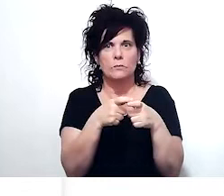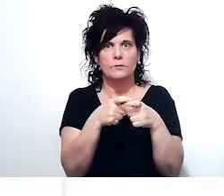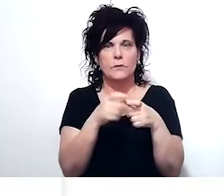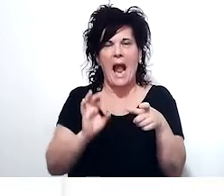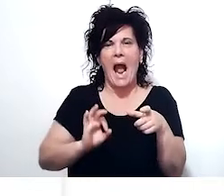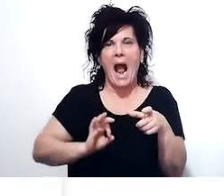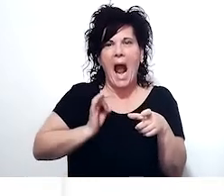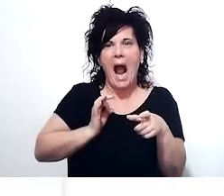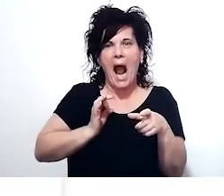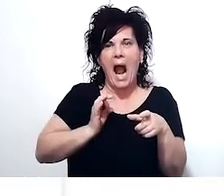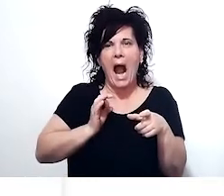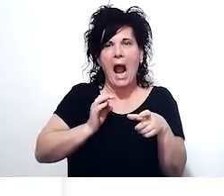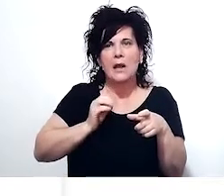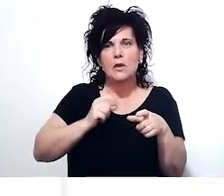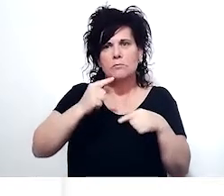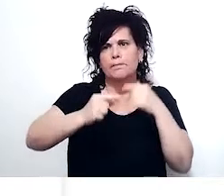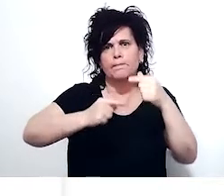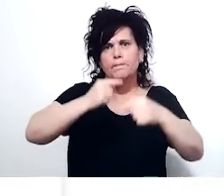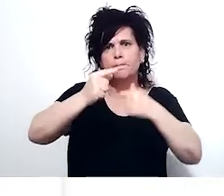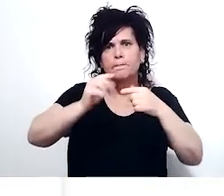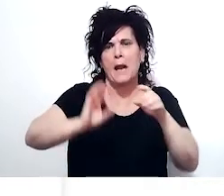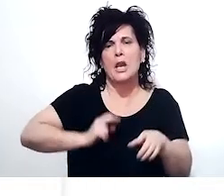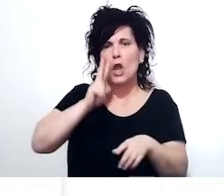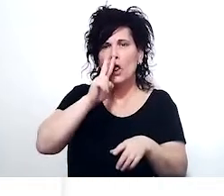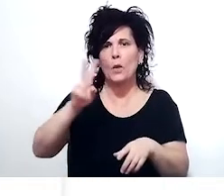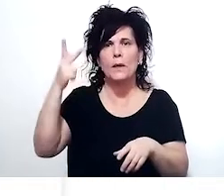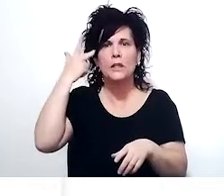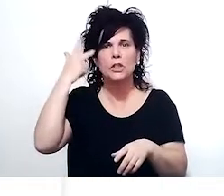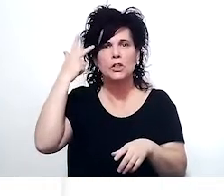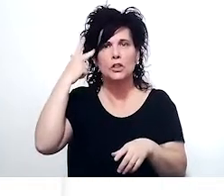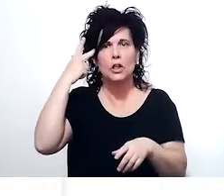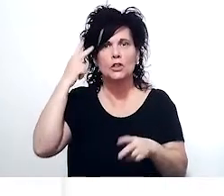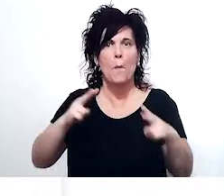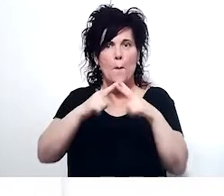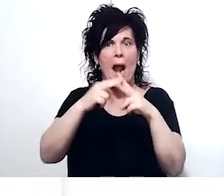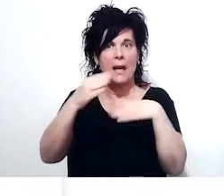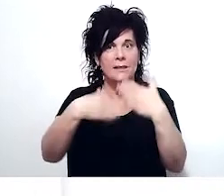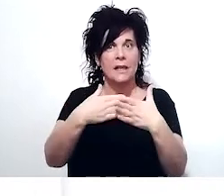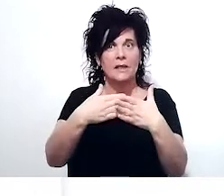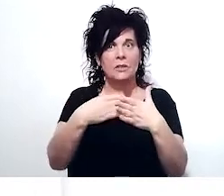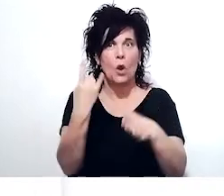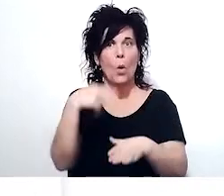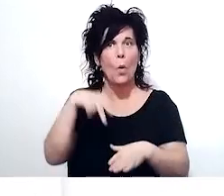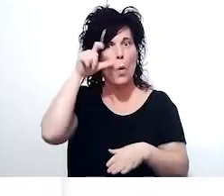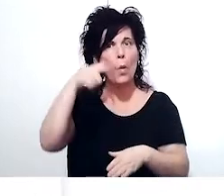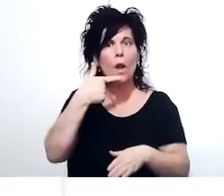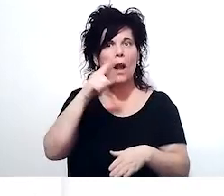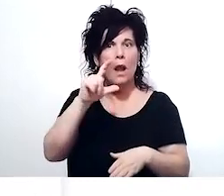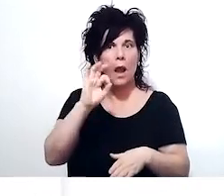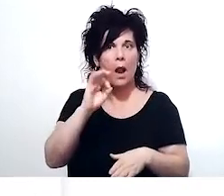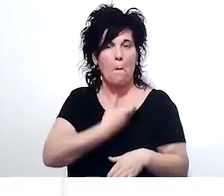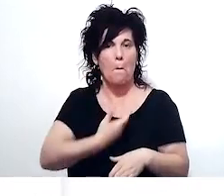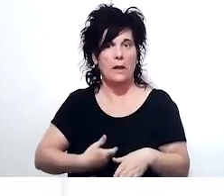los años. En el 2018 se organizó en París, en la sede de la UNESCO, y estaba el